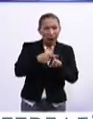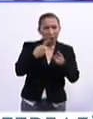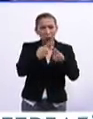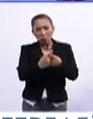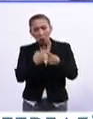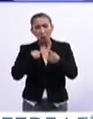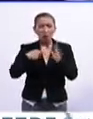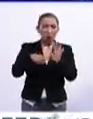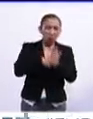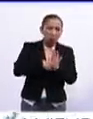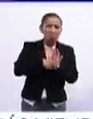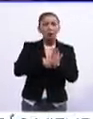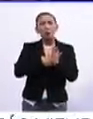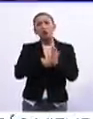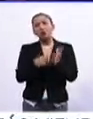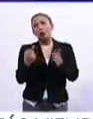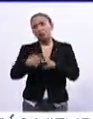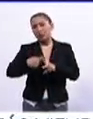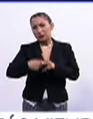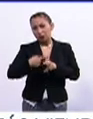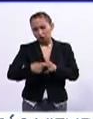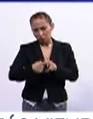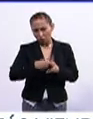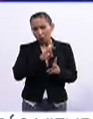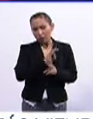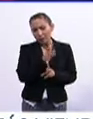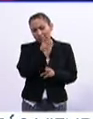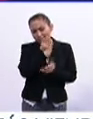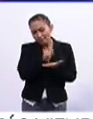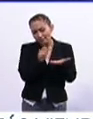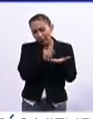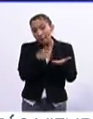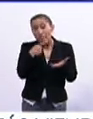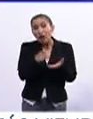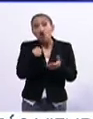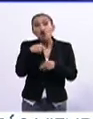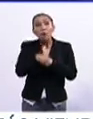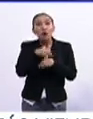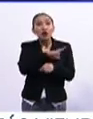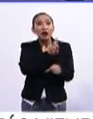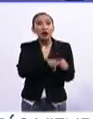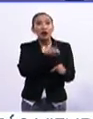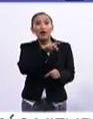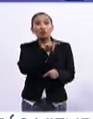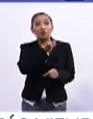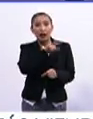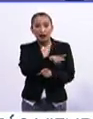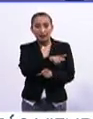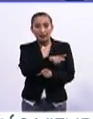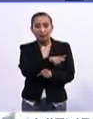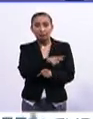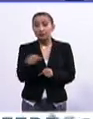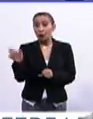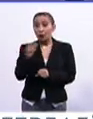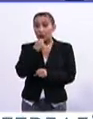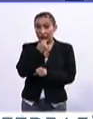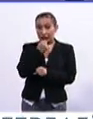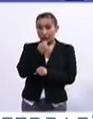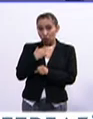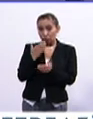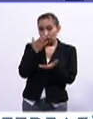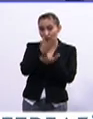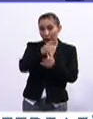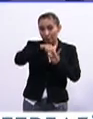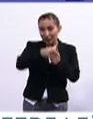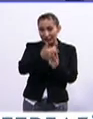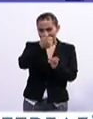básicas, ya sea suma, resta, multiplicación y división, pero solo con números naturales. Los niños, cuando entran al